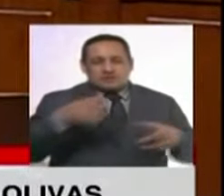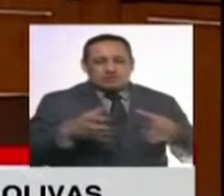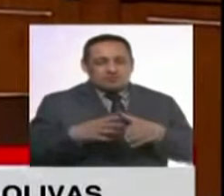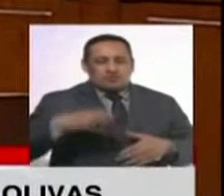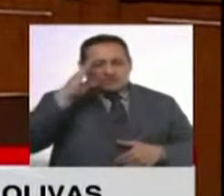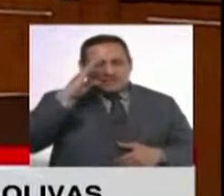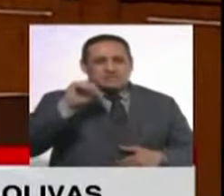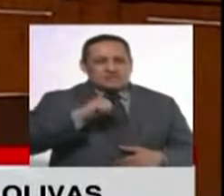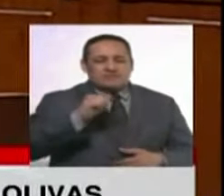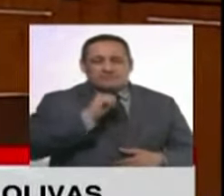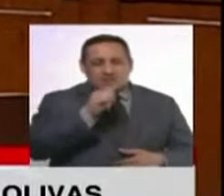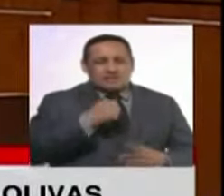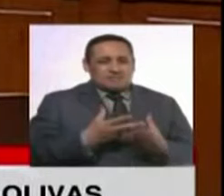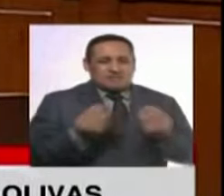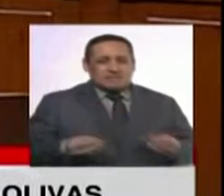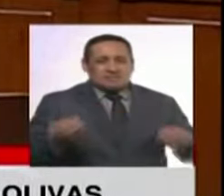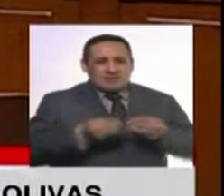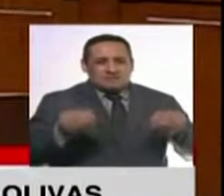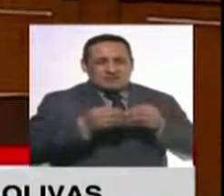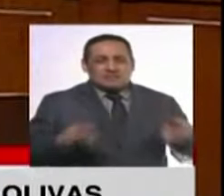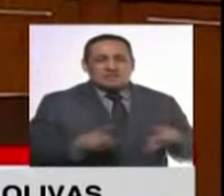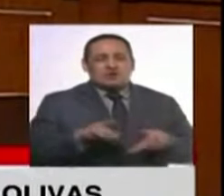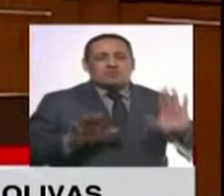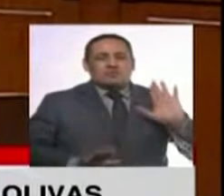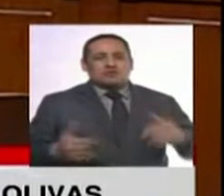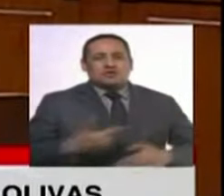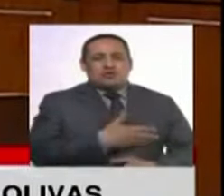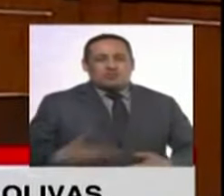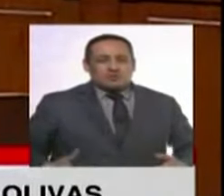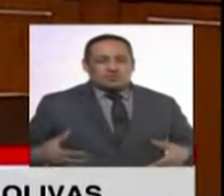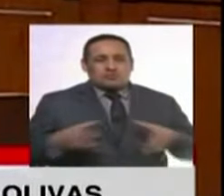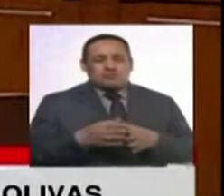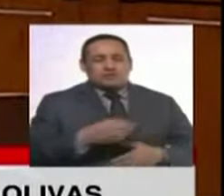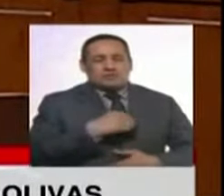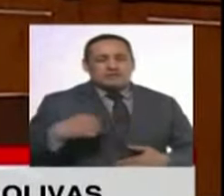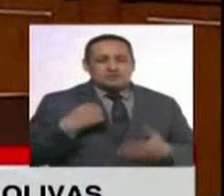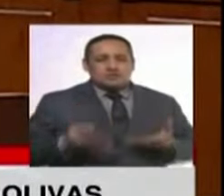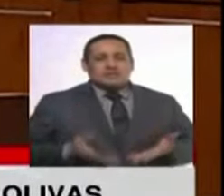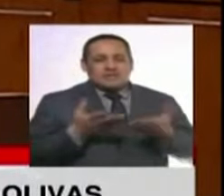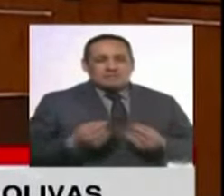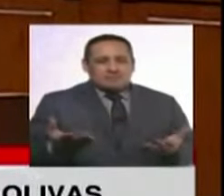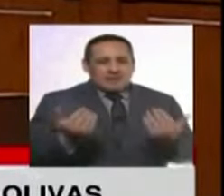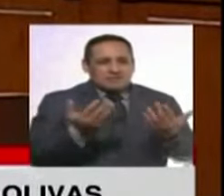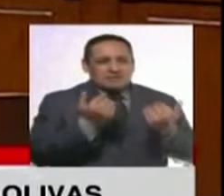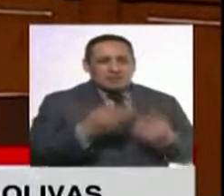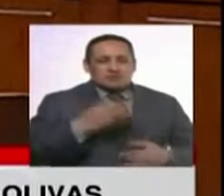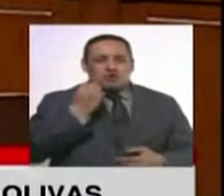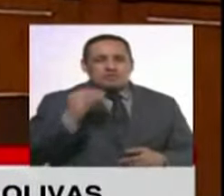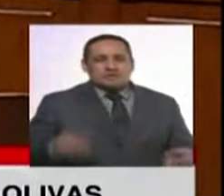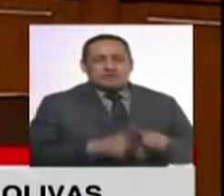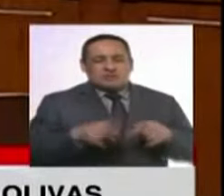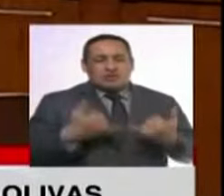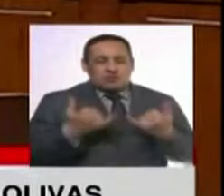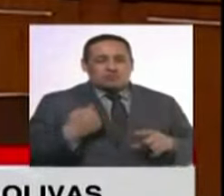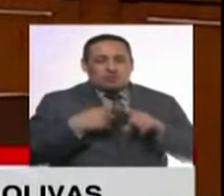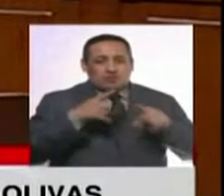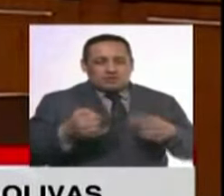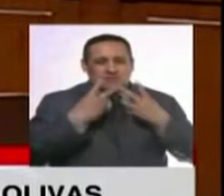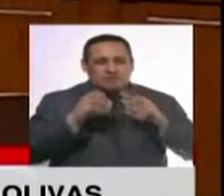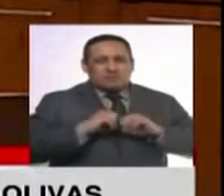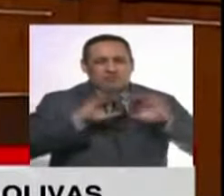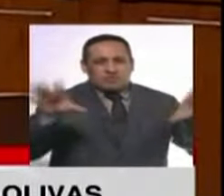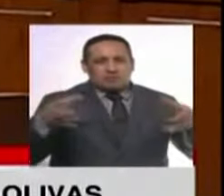policial sí existe falta personal policía y el compromiso del gobierno de ejecutivo es la captación de jóvenes hoy por hoy Esto no trae